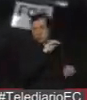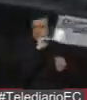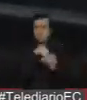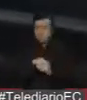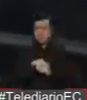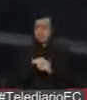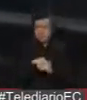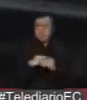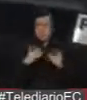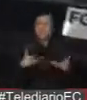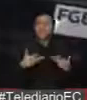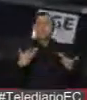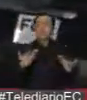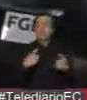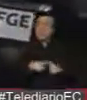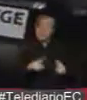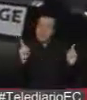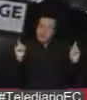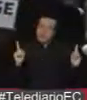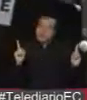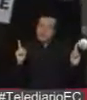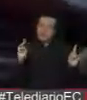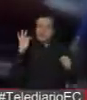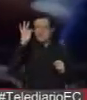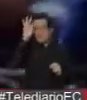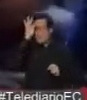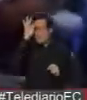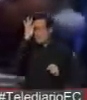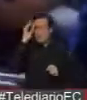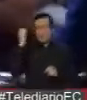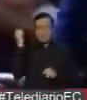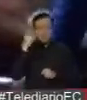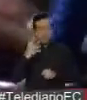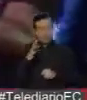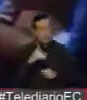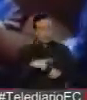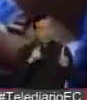esto contrasta con la versión del nosocomio. Luis Alfredo Zúñiga, Ecuador TV.